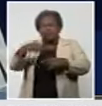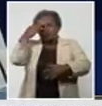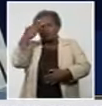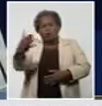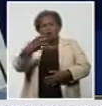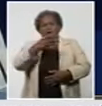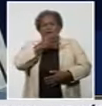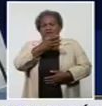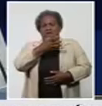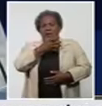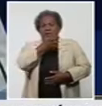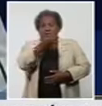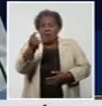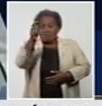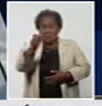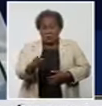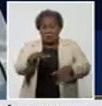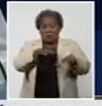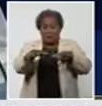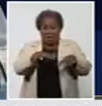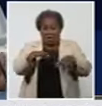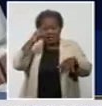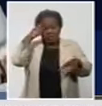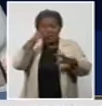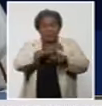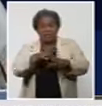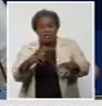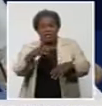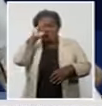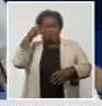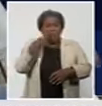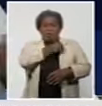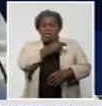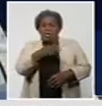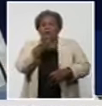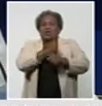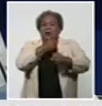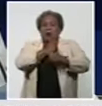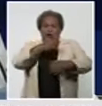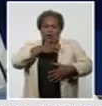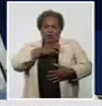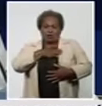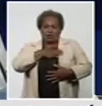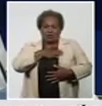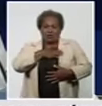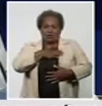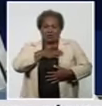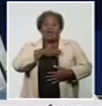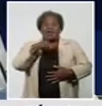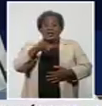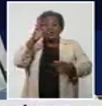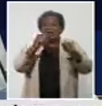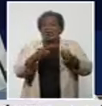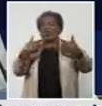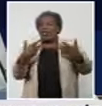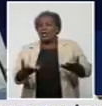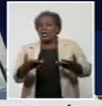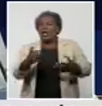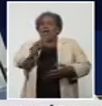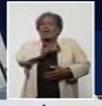Cada científico, cada médico, cada trabajador de nuestro sector es el resultado de las aspiraciones de nuestro